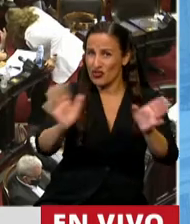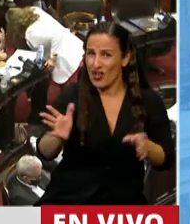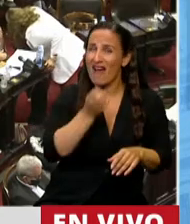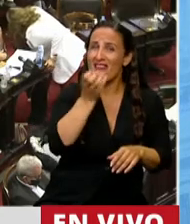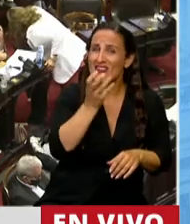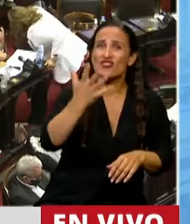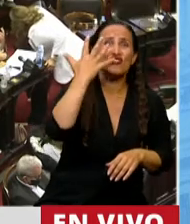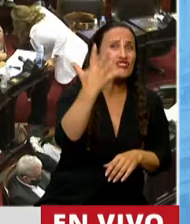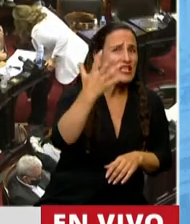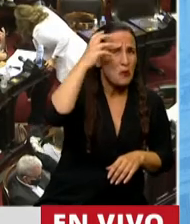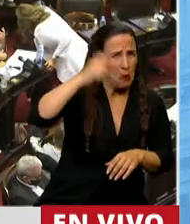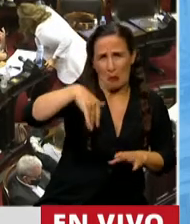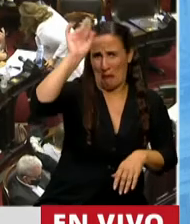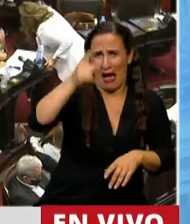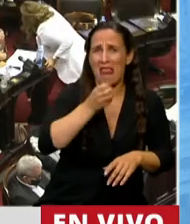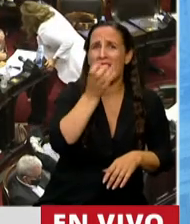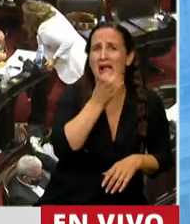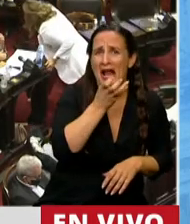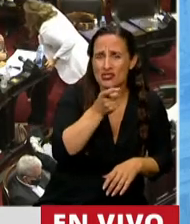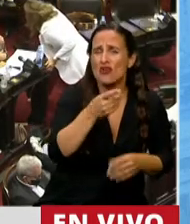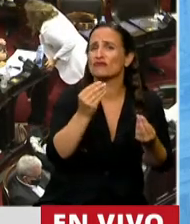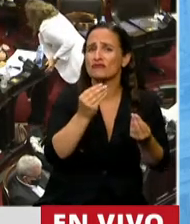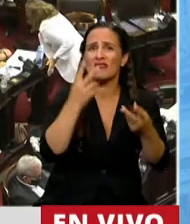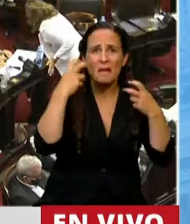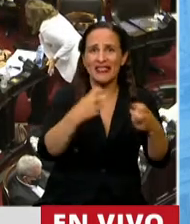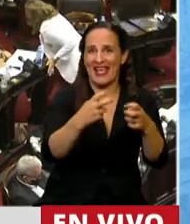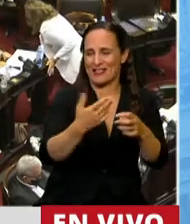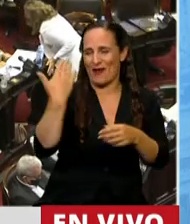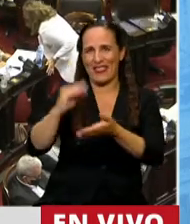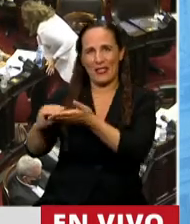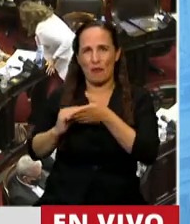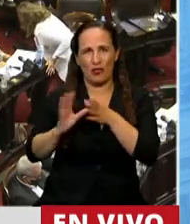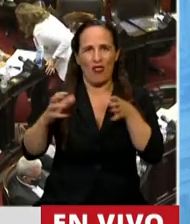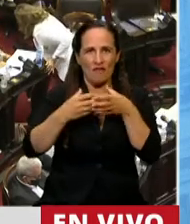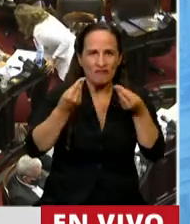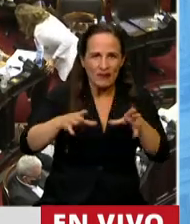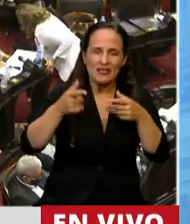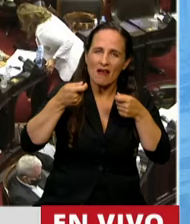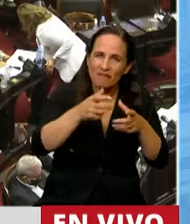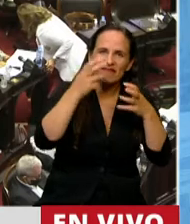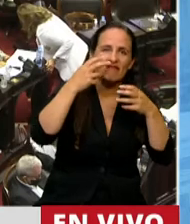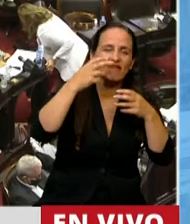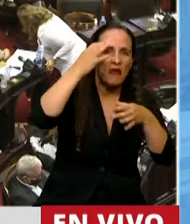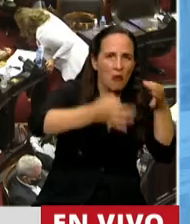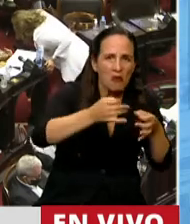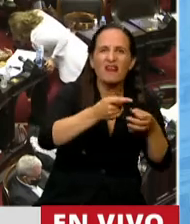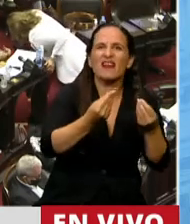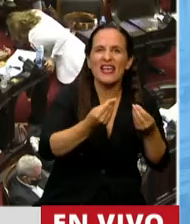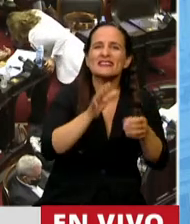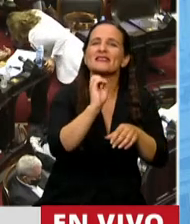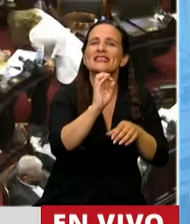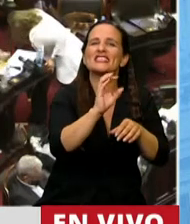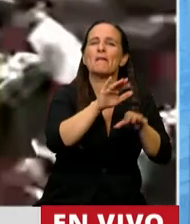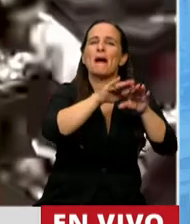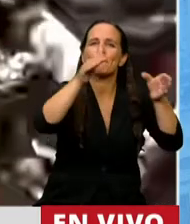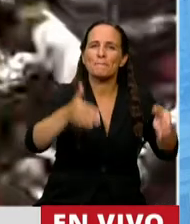5 jueces en la investigación que iniciamos con otros diputados y diputadas en la justicia que se conoce como la Mesa Judicial